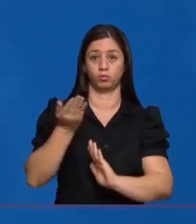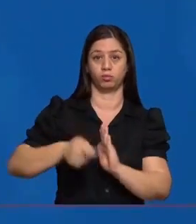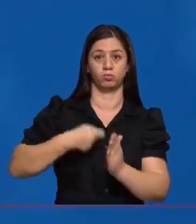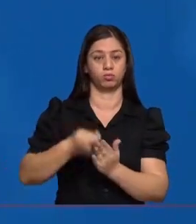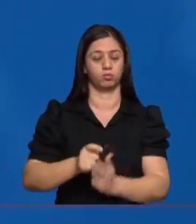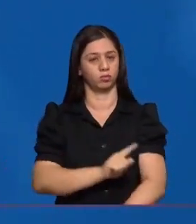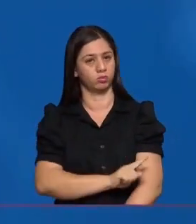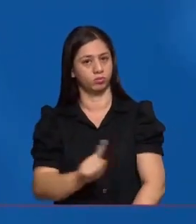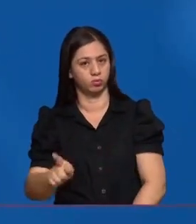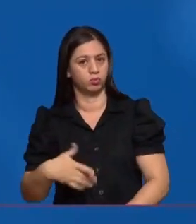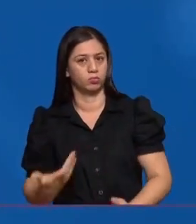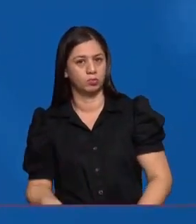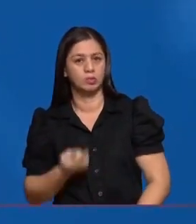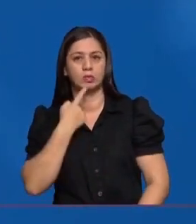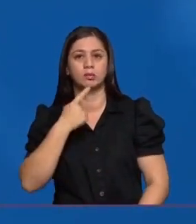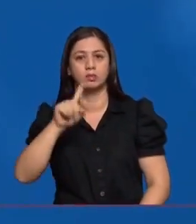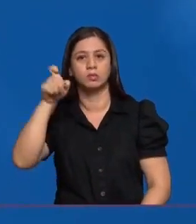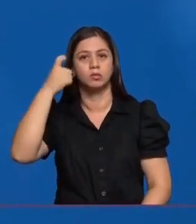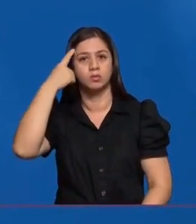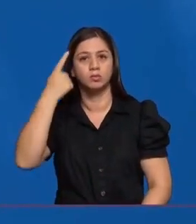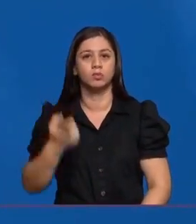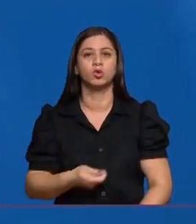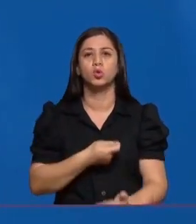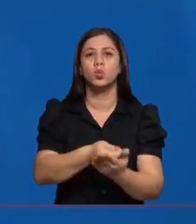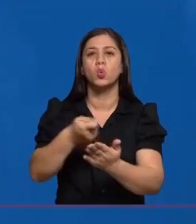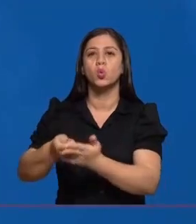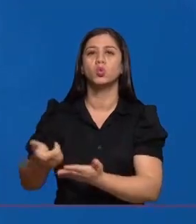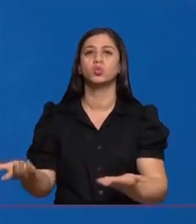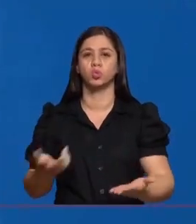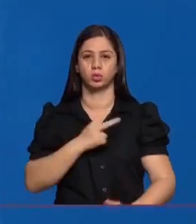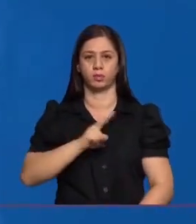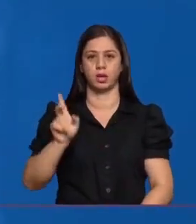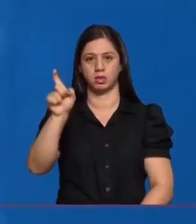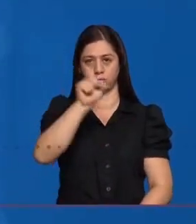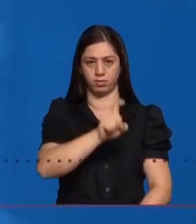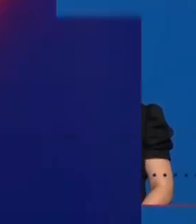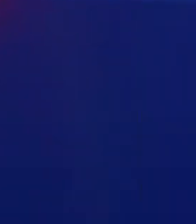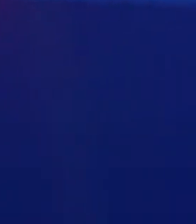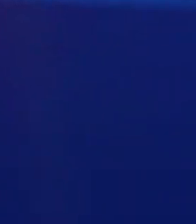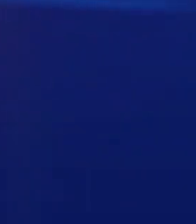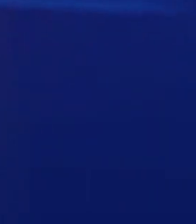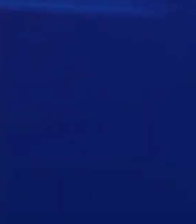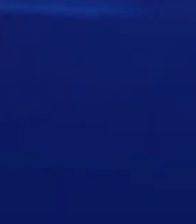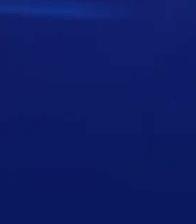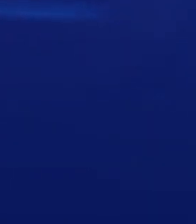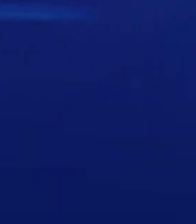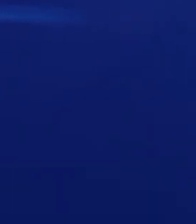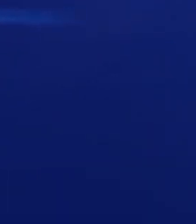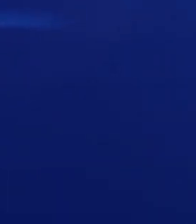Nacional. Les contamos cómo están las tarifas en algunos de estos puntos del Valle del Cauca.